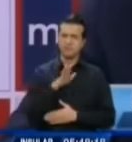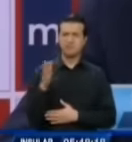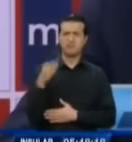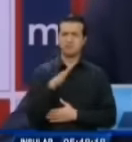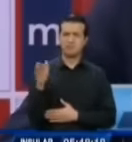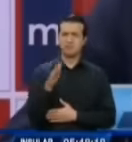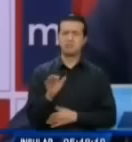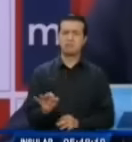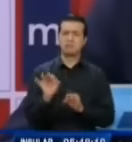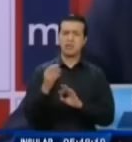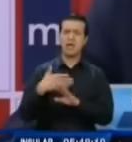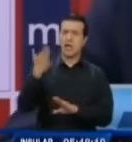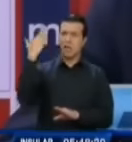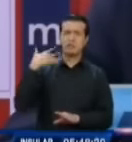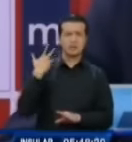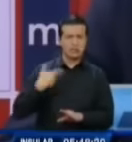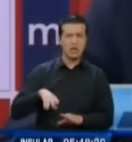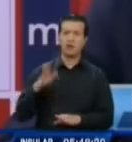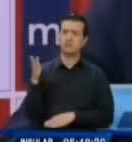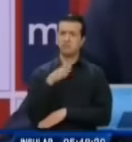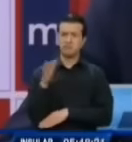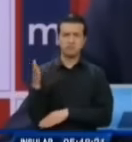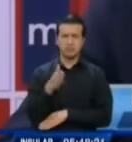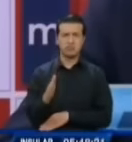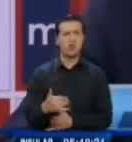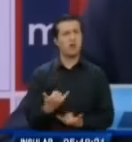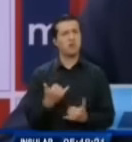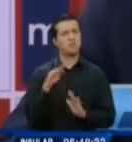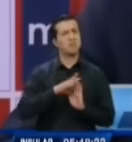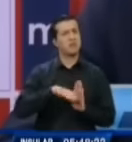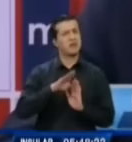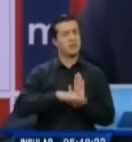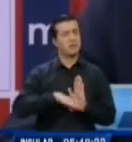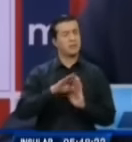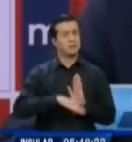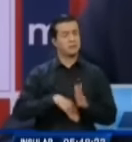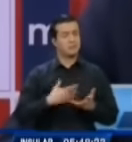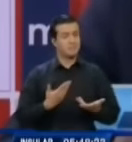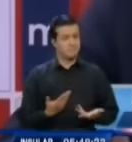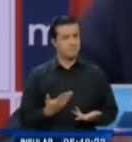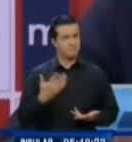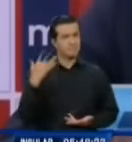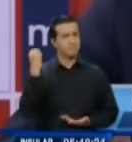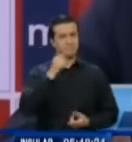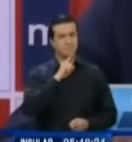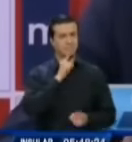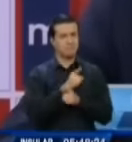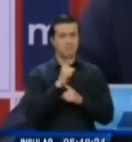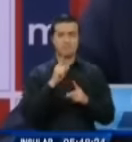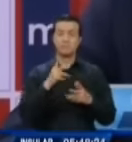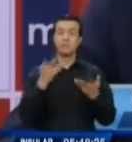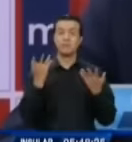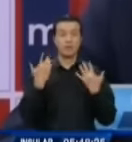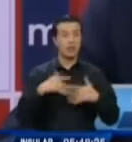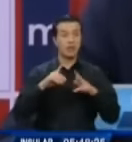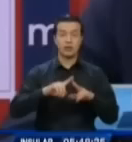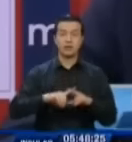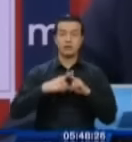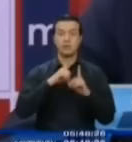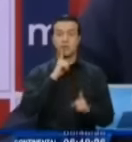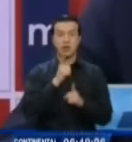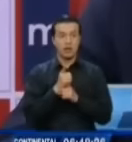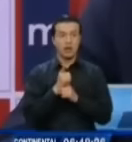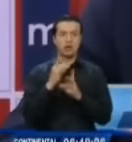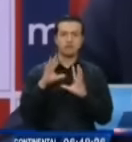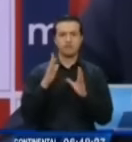que veníamos lo veníamos haciendo en los partidos anteriores. Y se notó en la salida, se notó en la recuperación